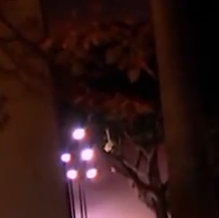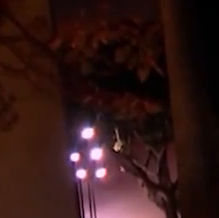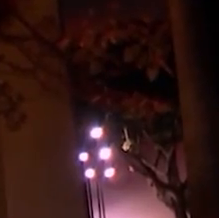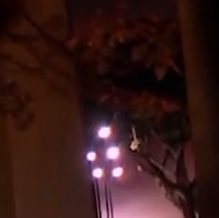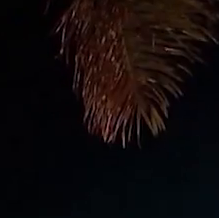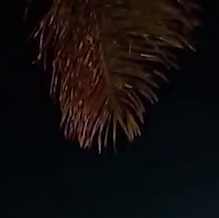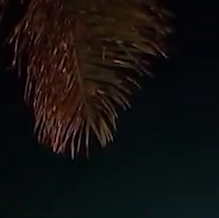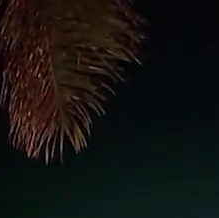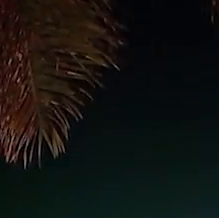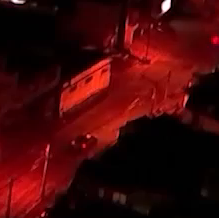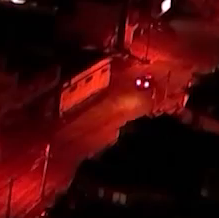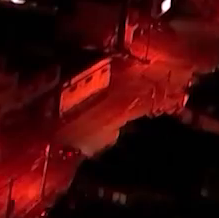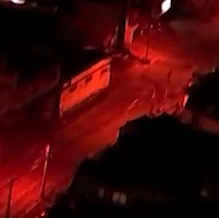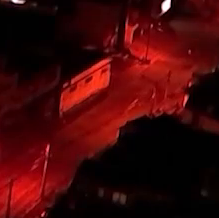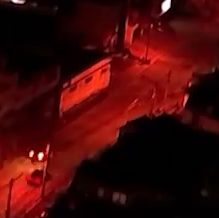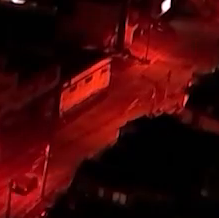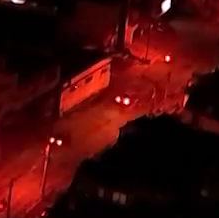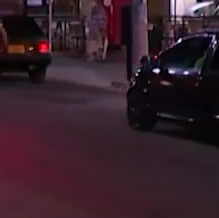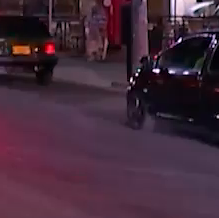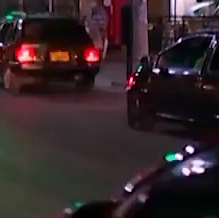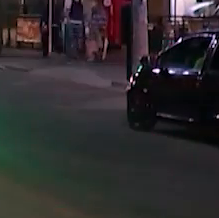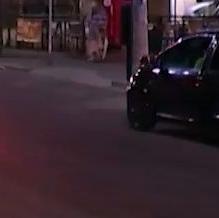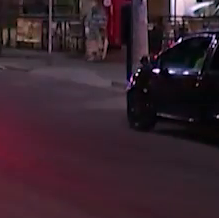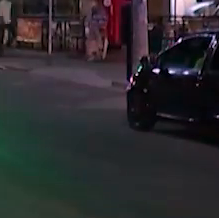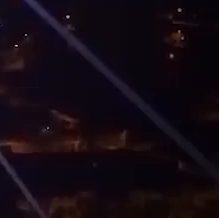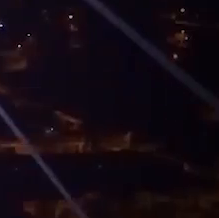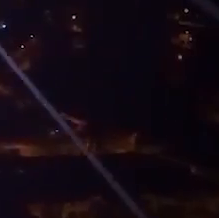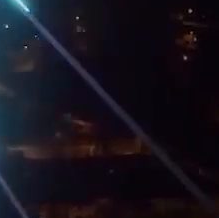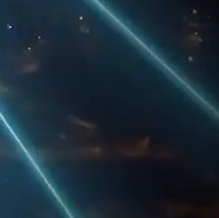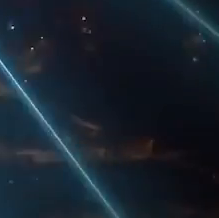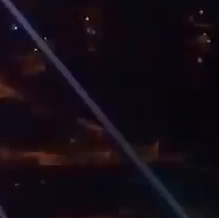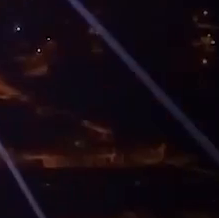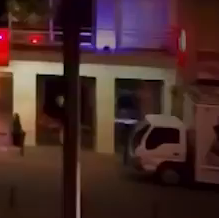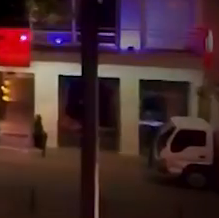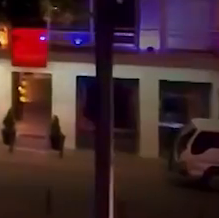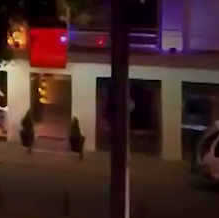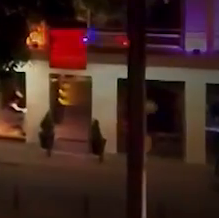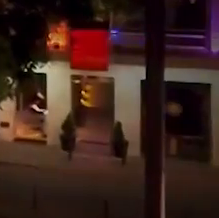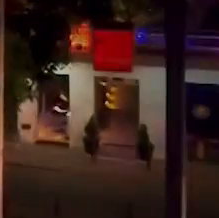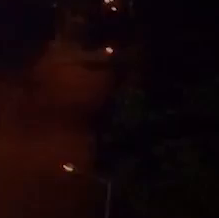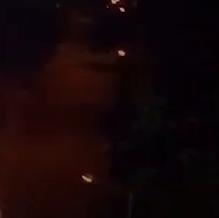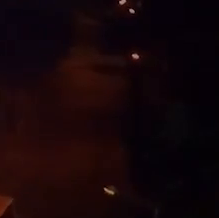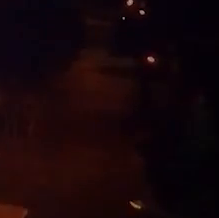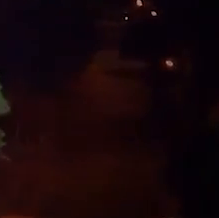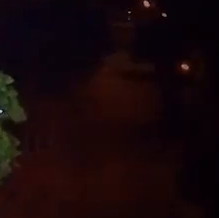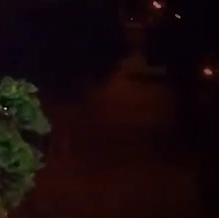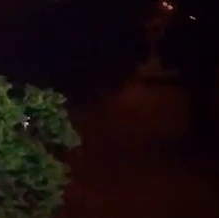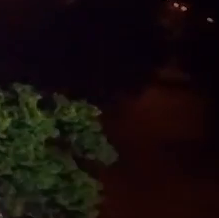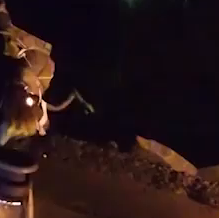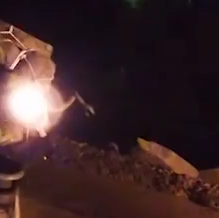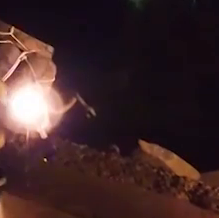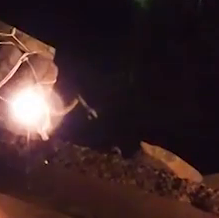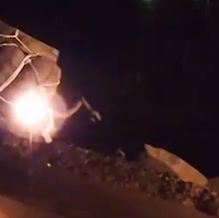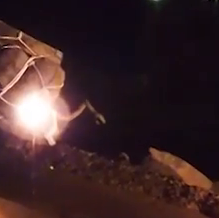A esta hora, Caldas, Quindío y Rizaralda se integran en la señal informativa más importante de la región.